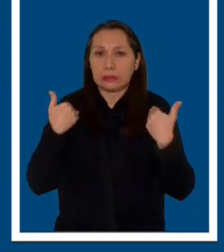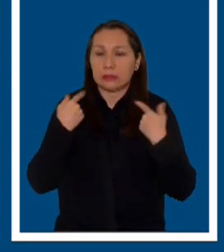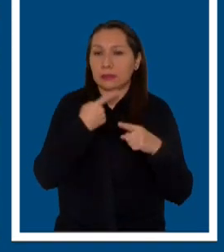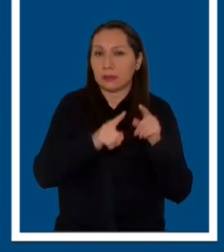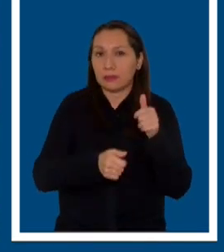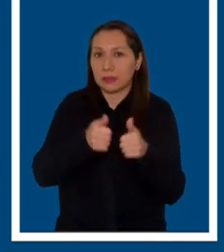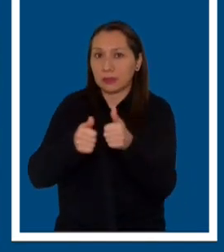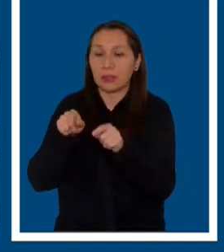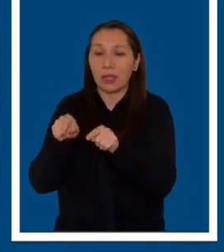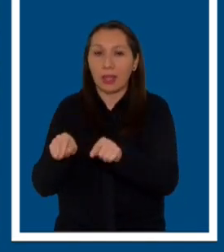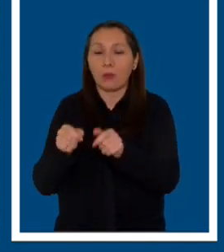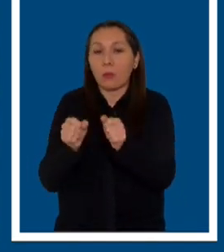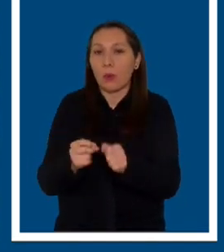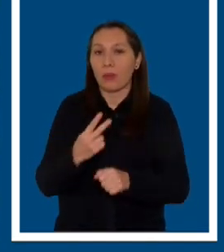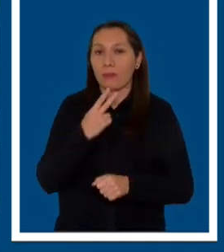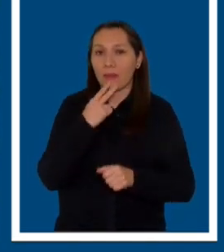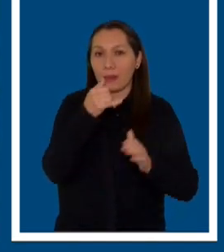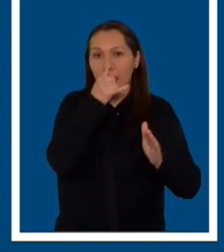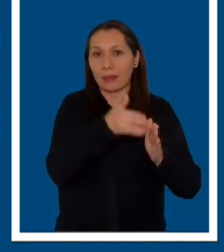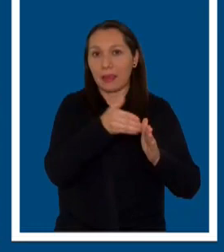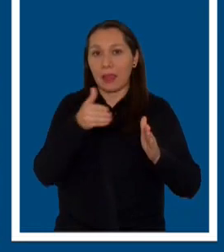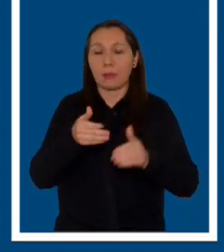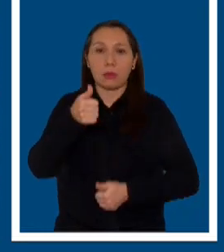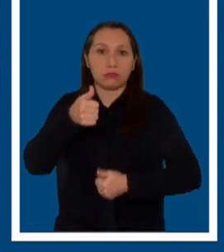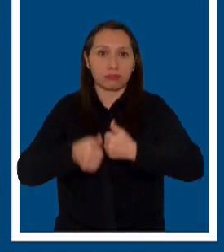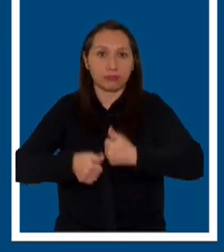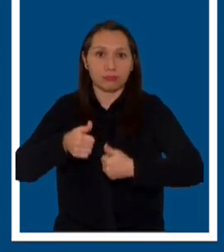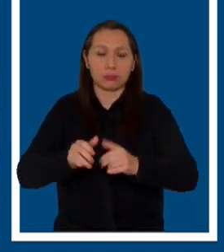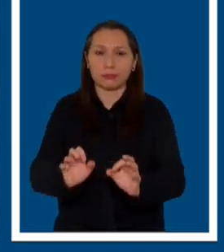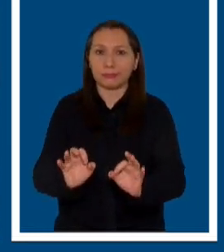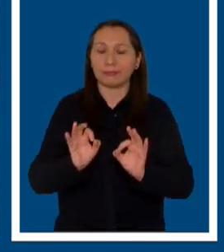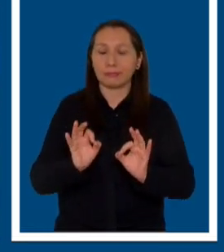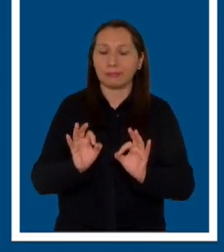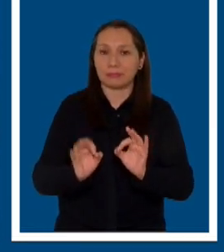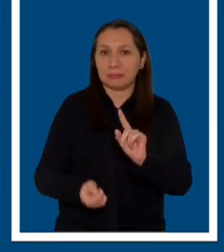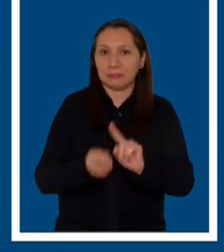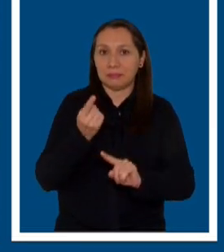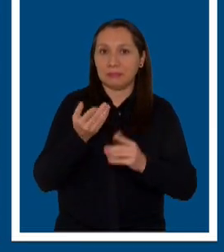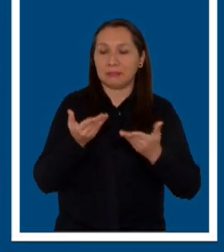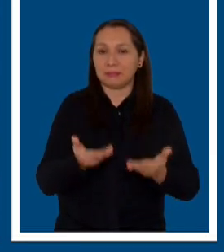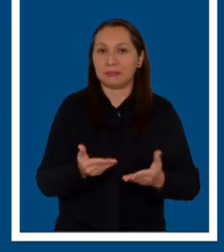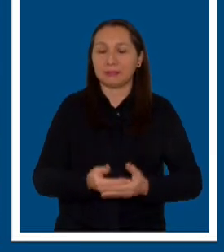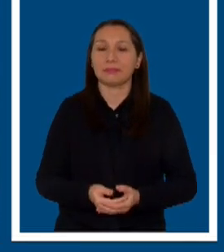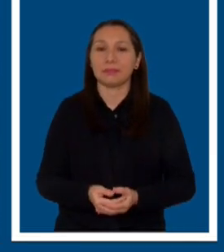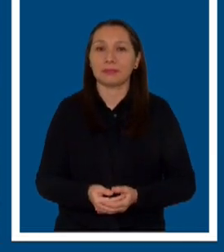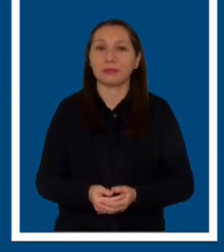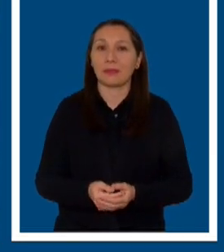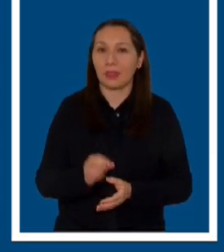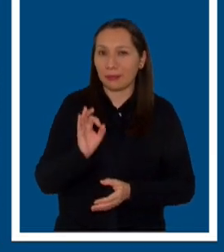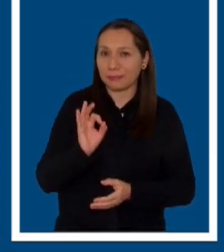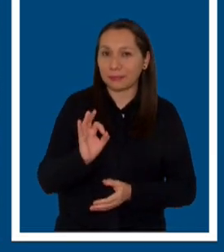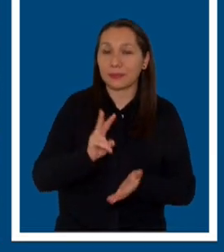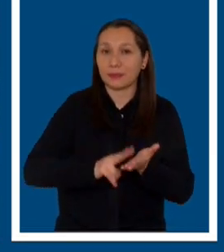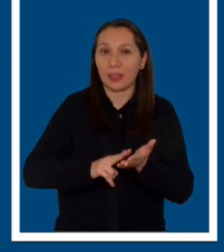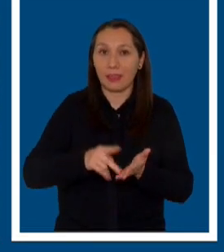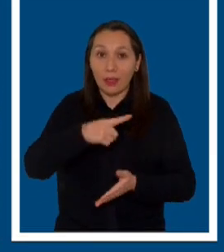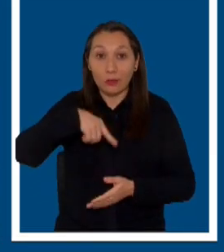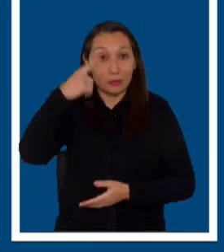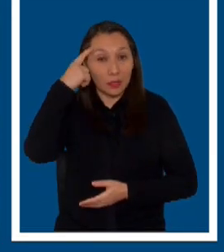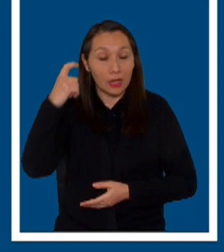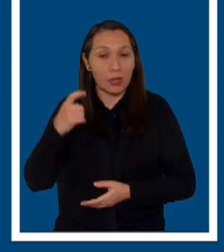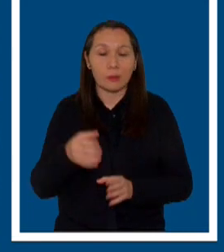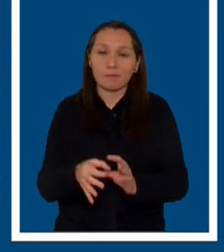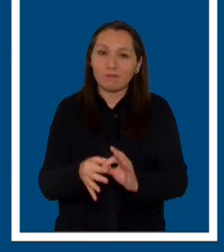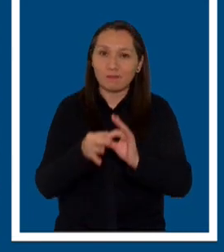poder vivir este periodo de competencia realmente excepcional creemos Por cierto que y